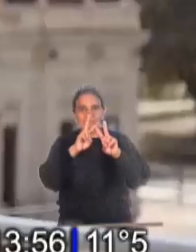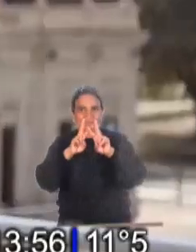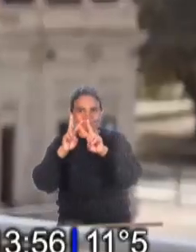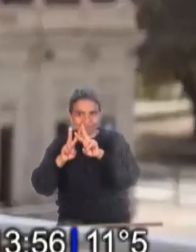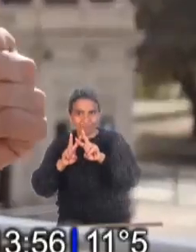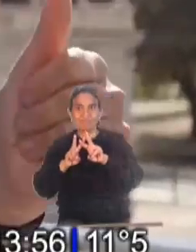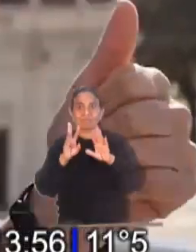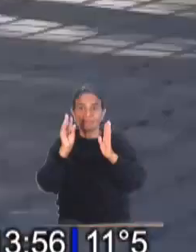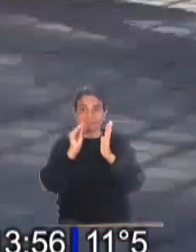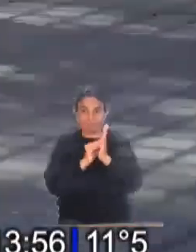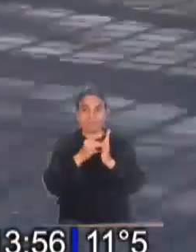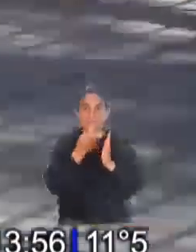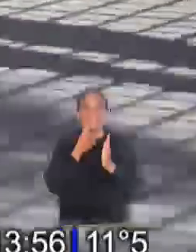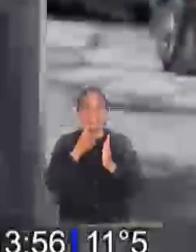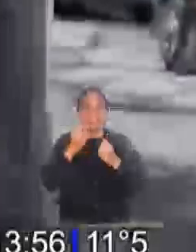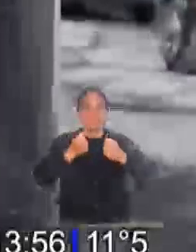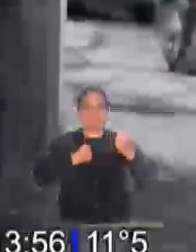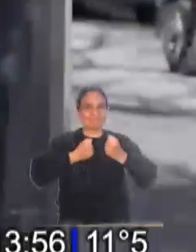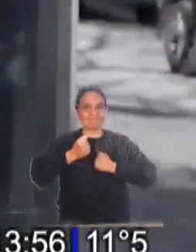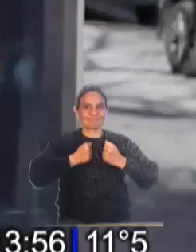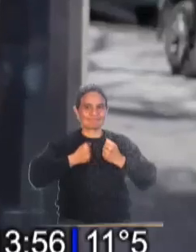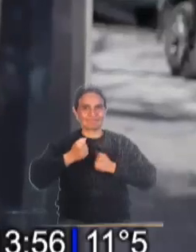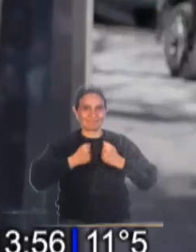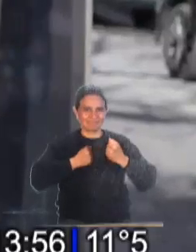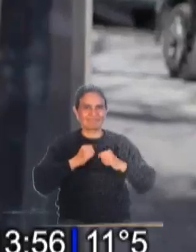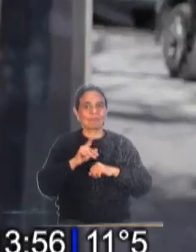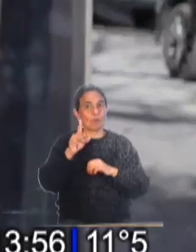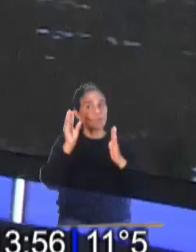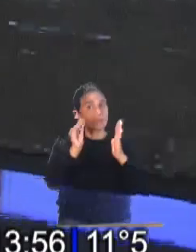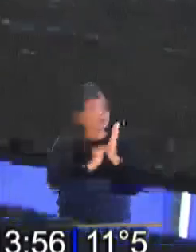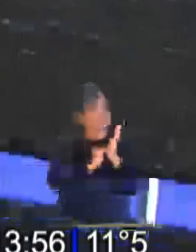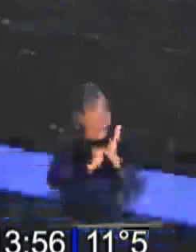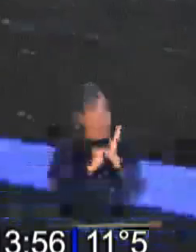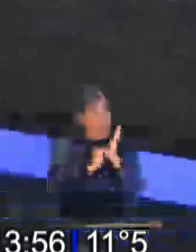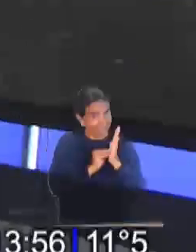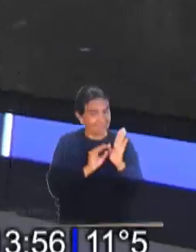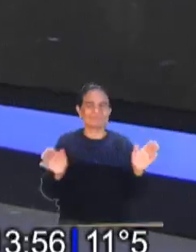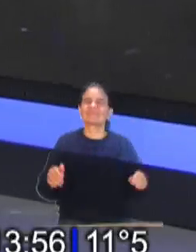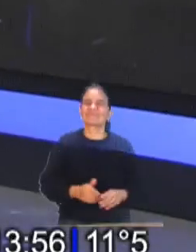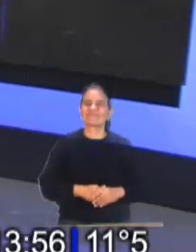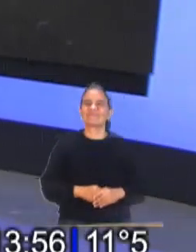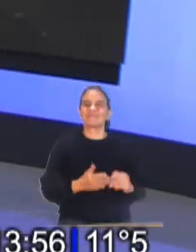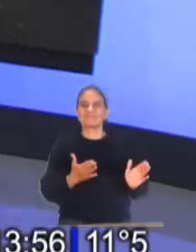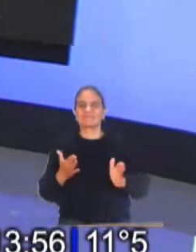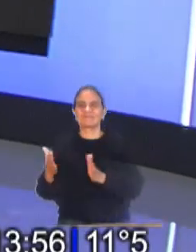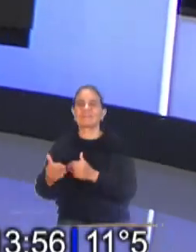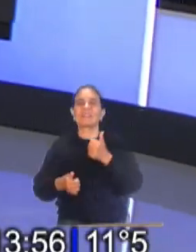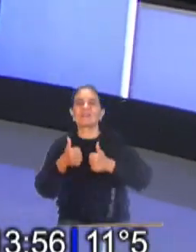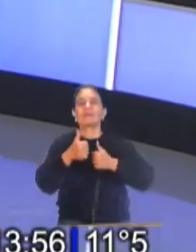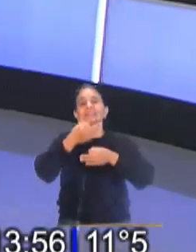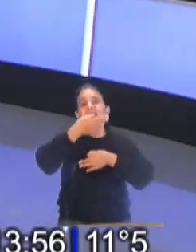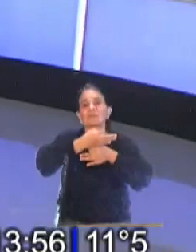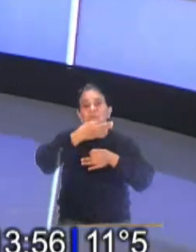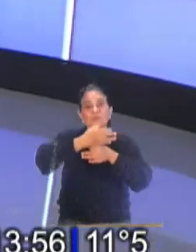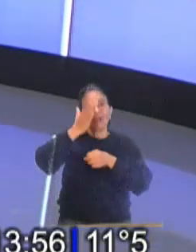deportesanluis.gov.ar/10K. San Luis corre. ¿Ya te inscribiste? Desde Intercolegiales Culturales dieron a